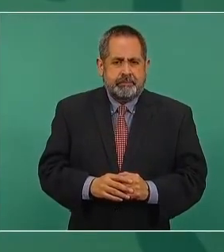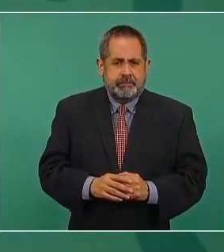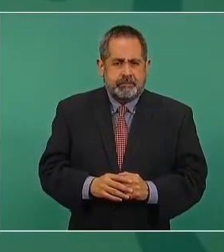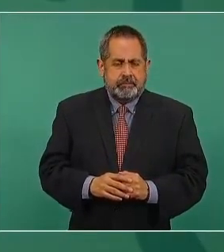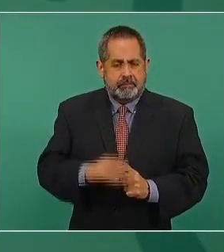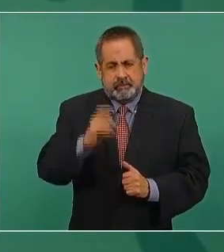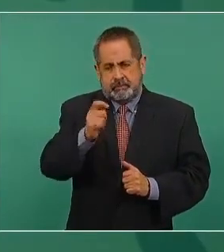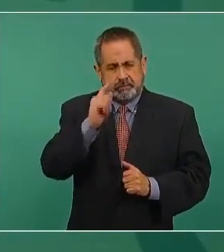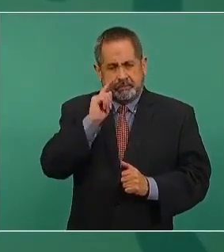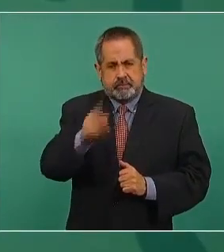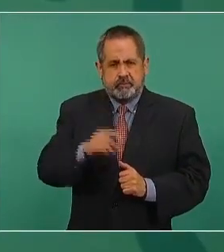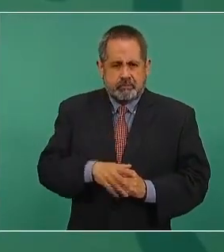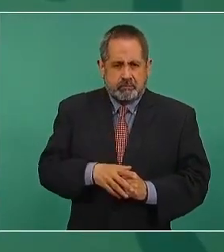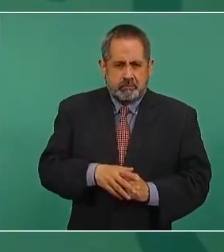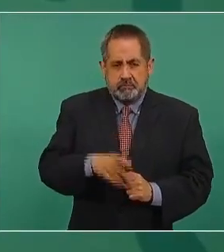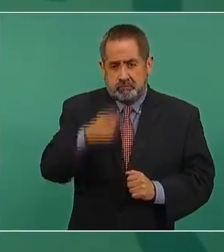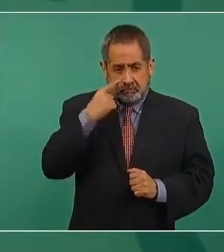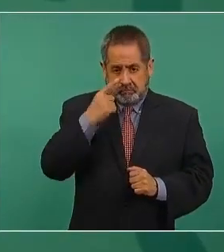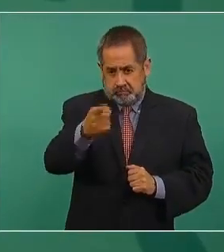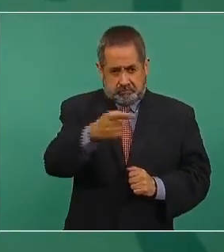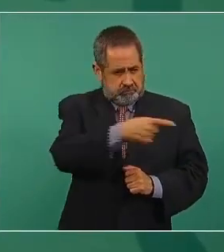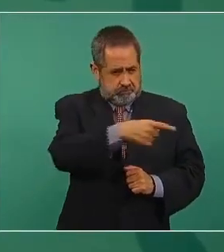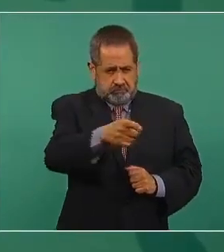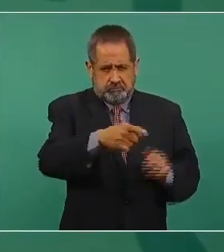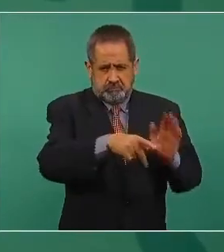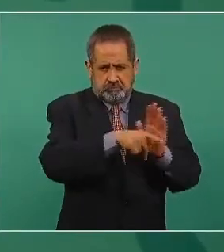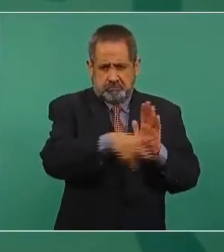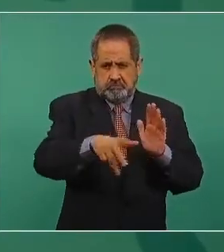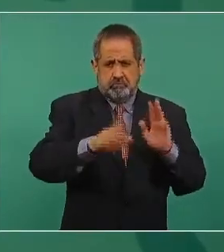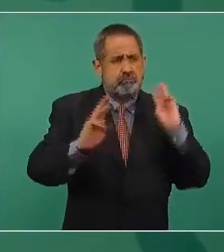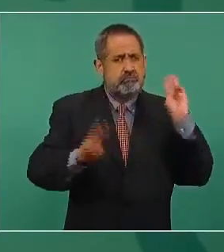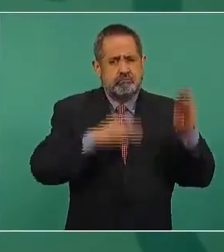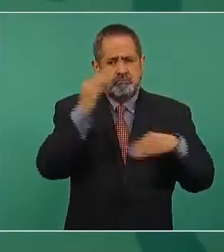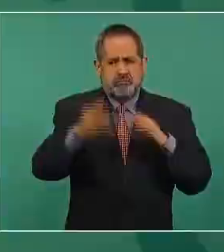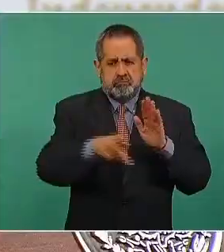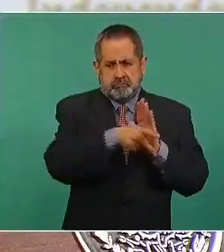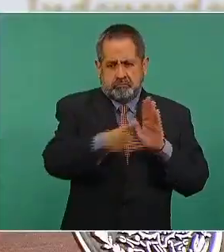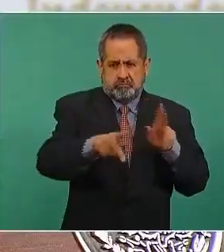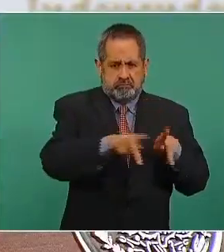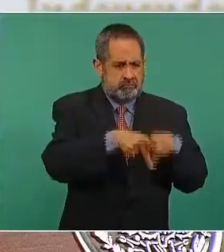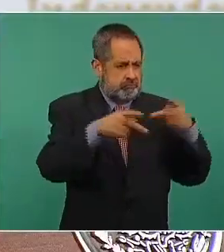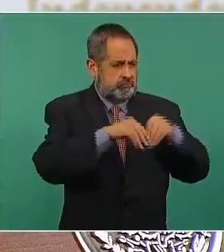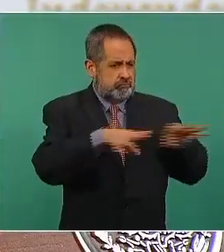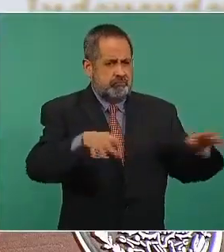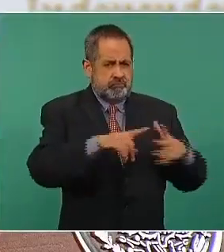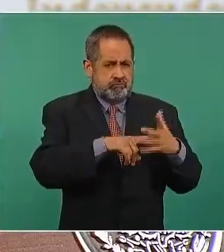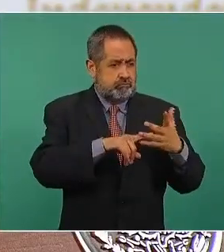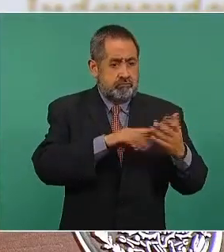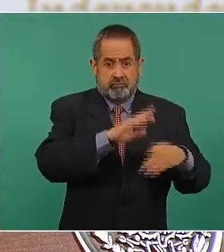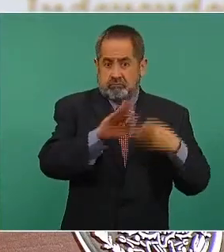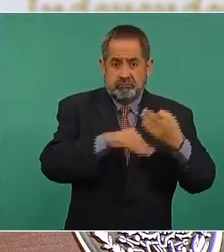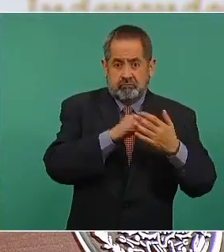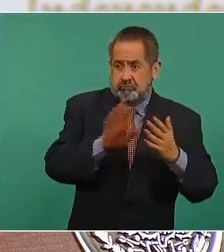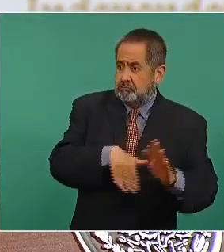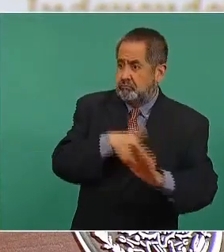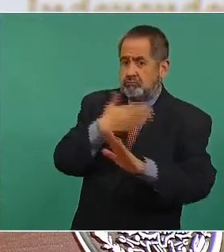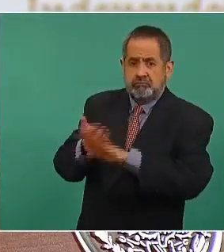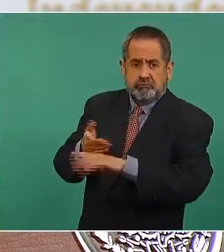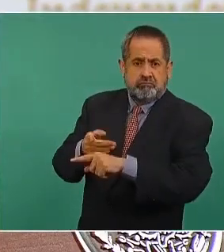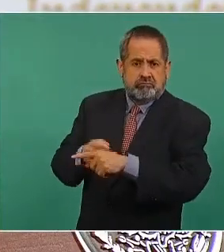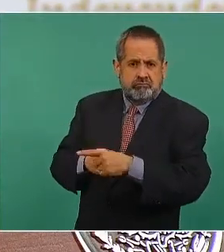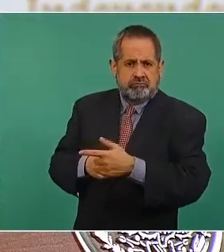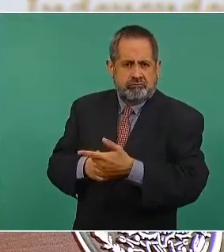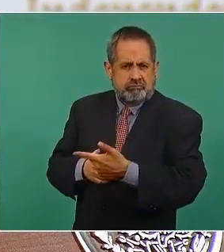Se ve un periódico cualquiera en el mundo, medios de comunicación, y todos en contra